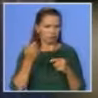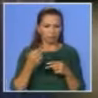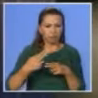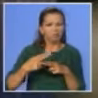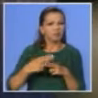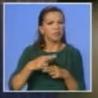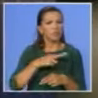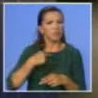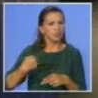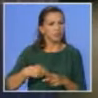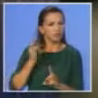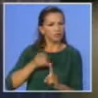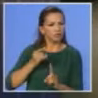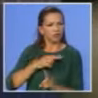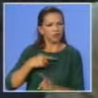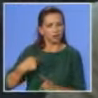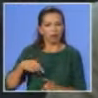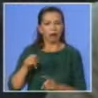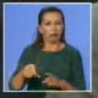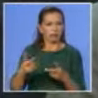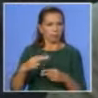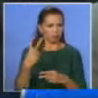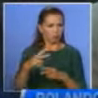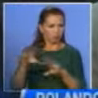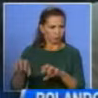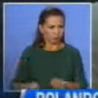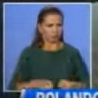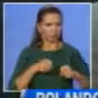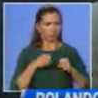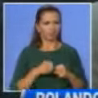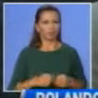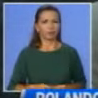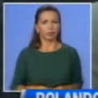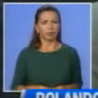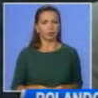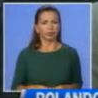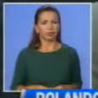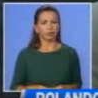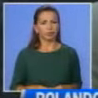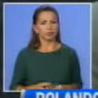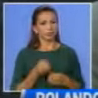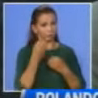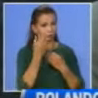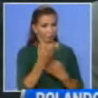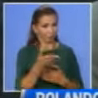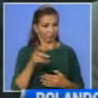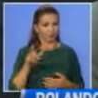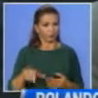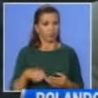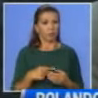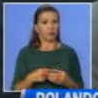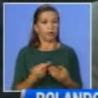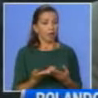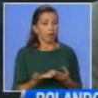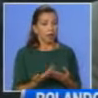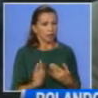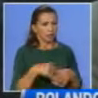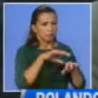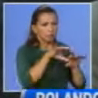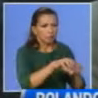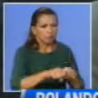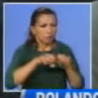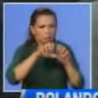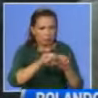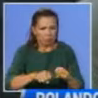Quiero aclararles que gracias a este operativo se acaban de frustrar por lo menos un par de hechos